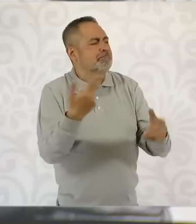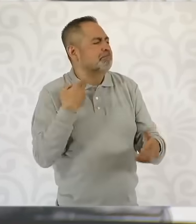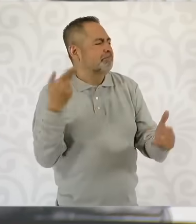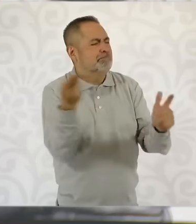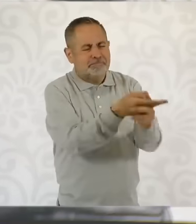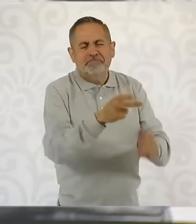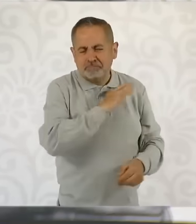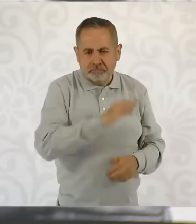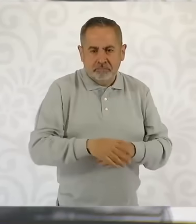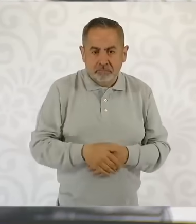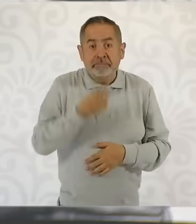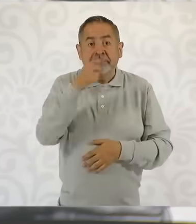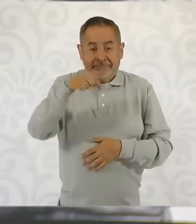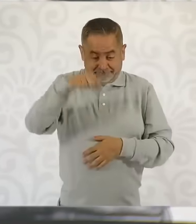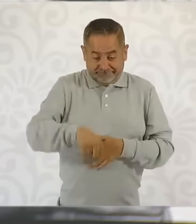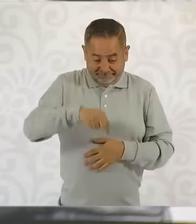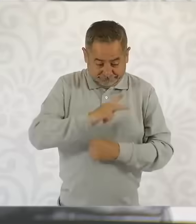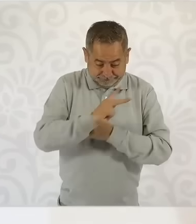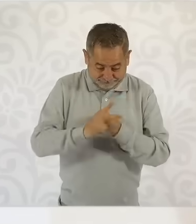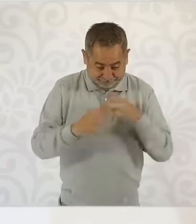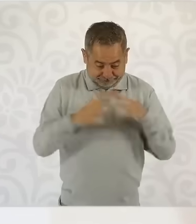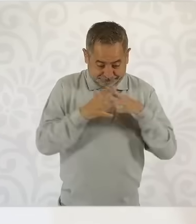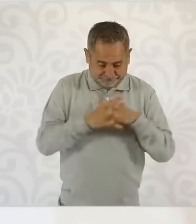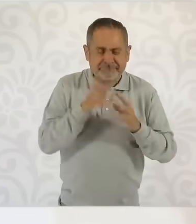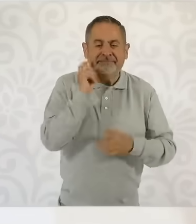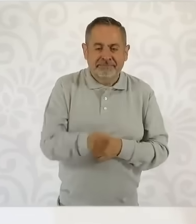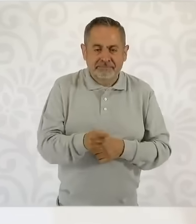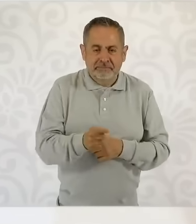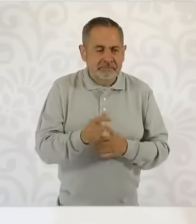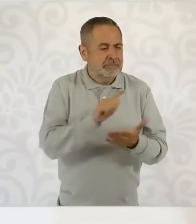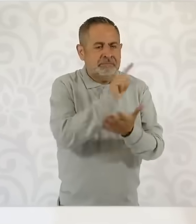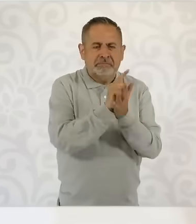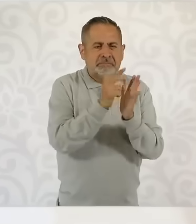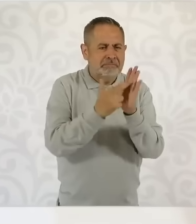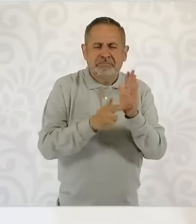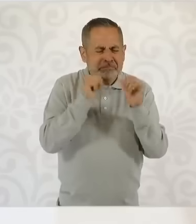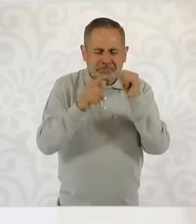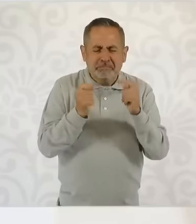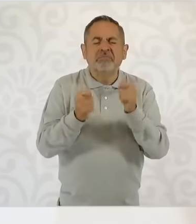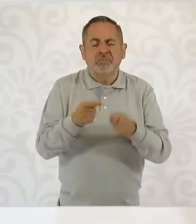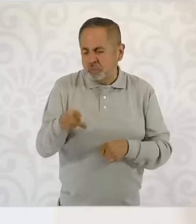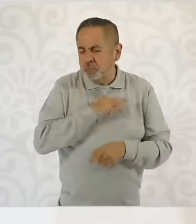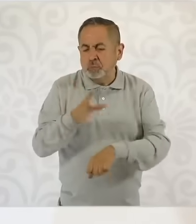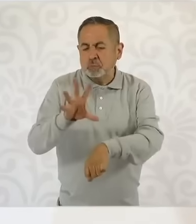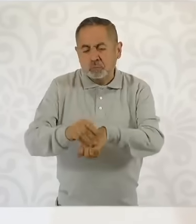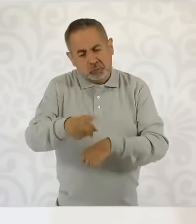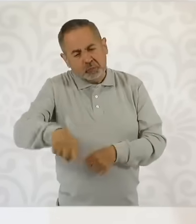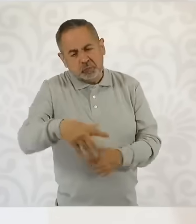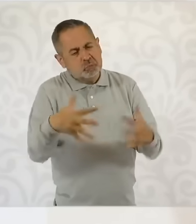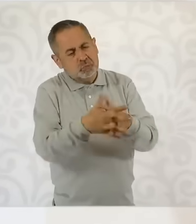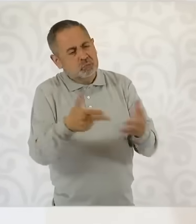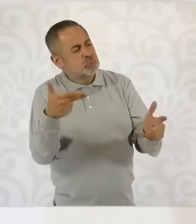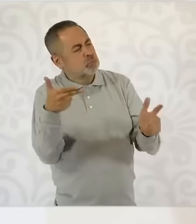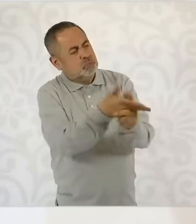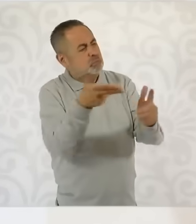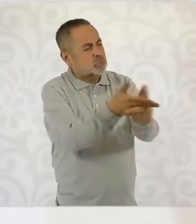Cuando uno declara guerra en su propio país, quiere decir que no se cumplen las leyes normales, sino que se está en estado de